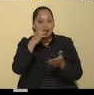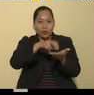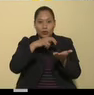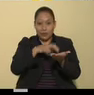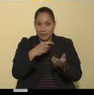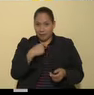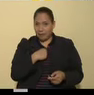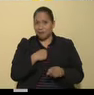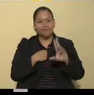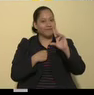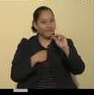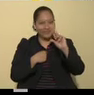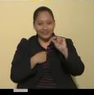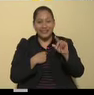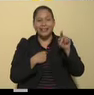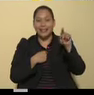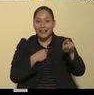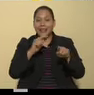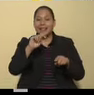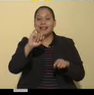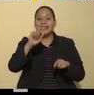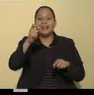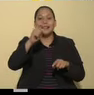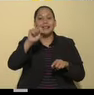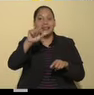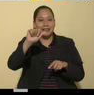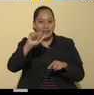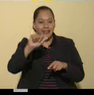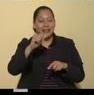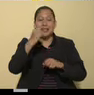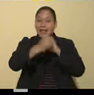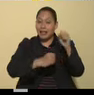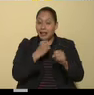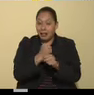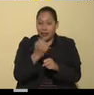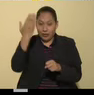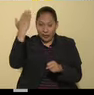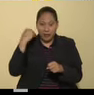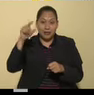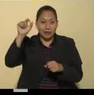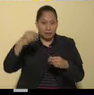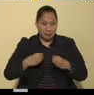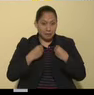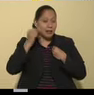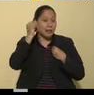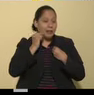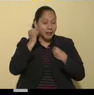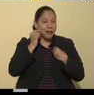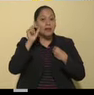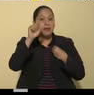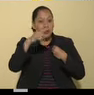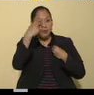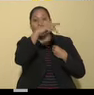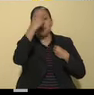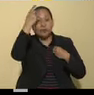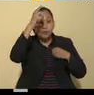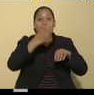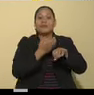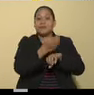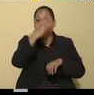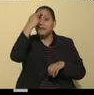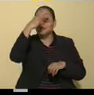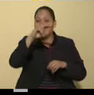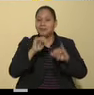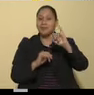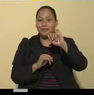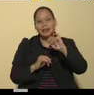pues no, porque Tixla en la época de Vicente Guerrero pertenecía al Estado de México, pero